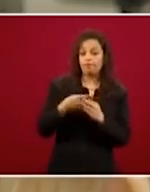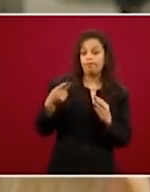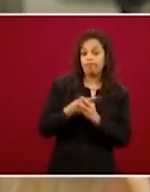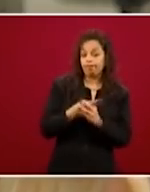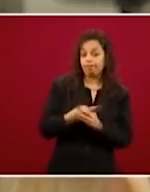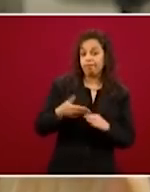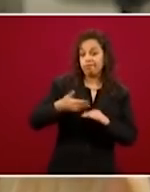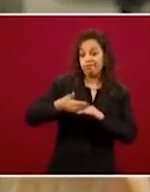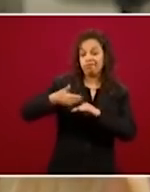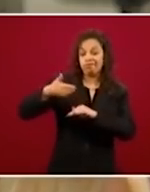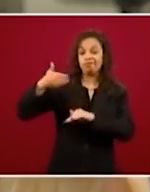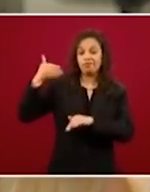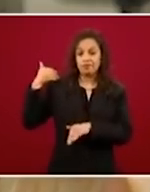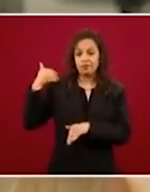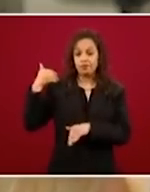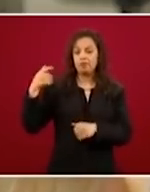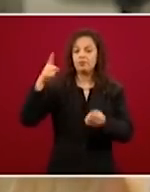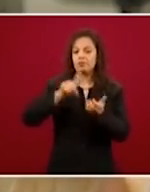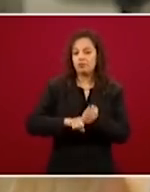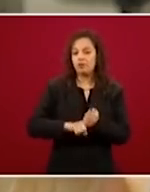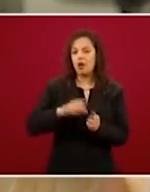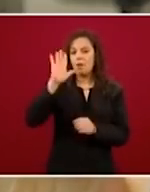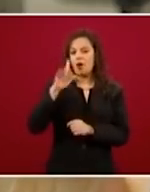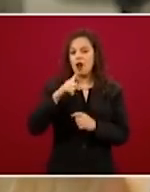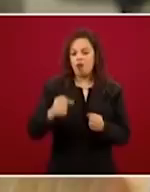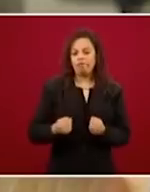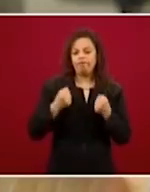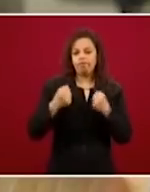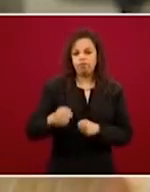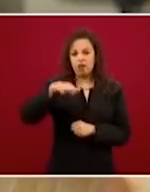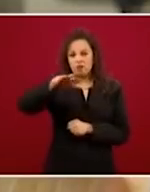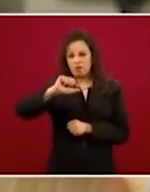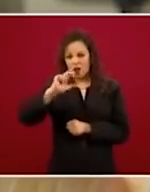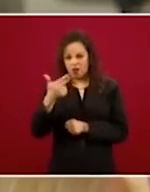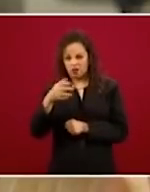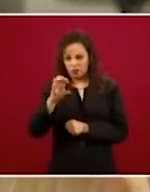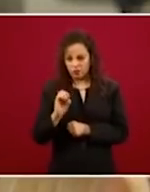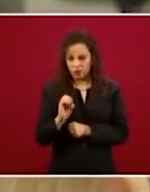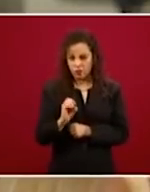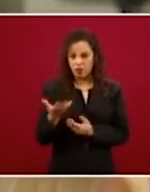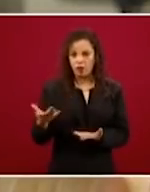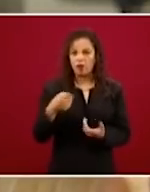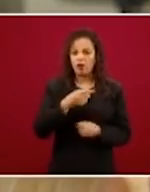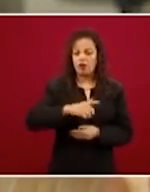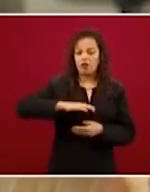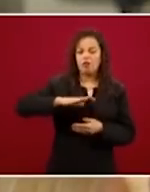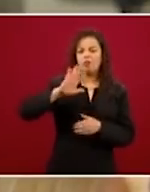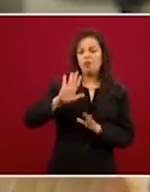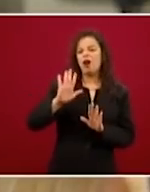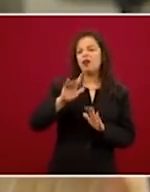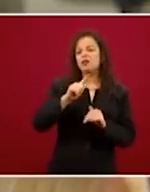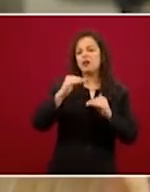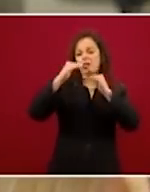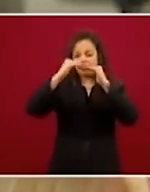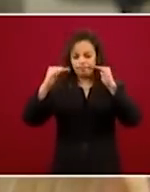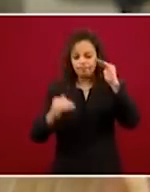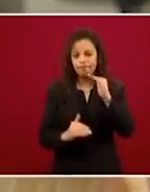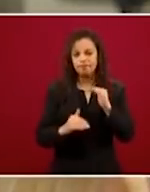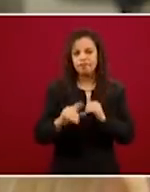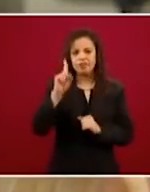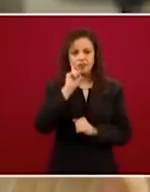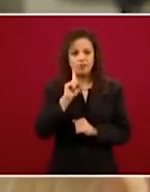que tiene que ver con el machismo este que tiene que ver con la exclusión de las mujeres este que al parecer pues se ha normalizado